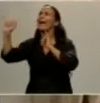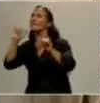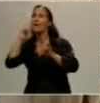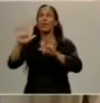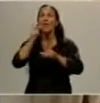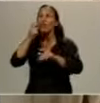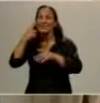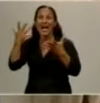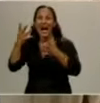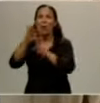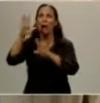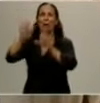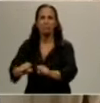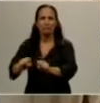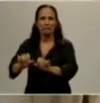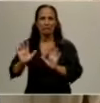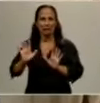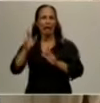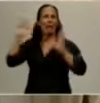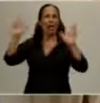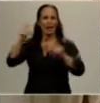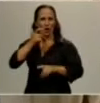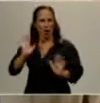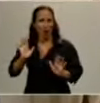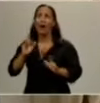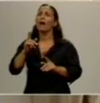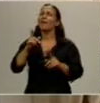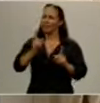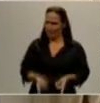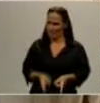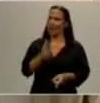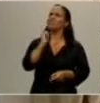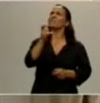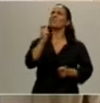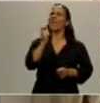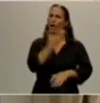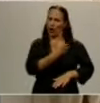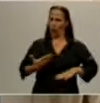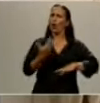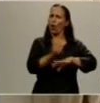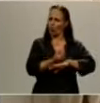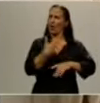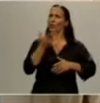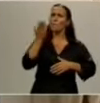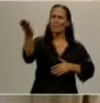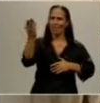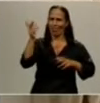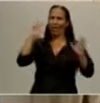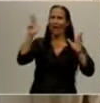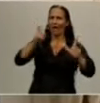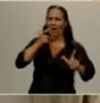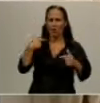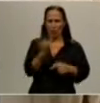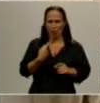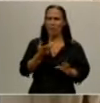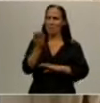que también, debemos decir, fueron tramitadas por nuestro gobierno, sostenidas por nuestro gobierno, y además, como